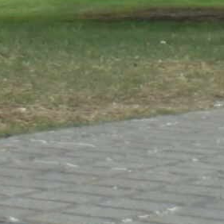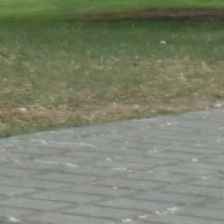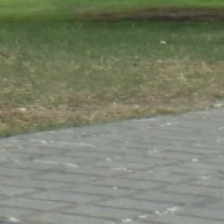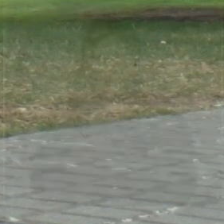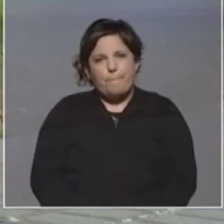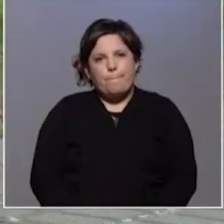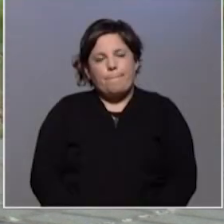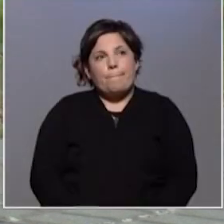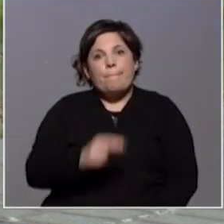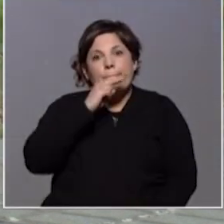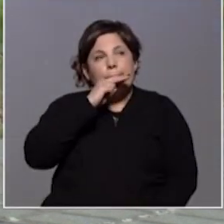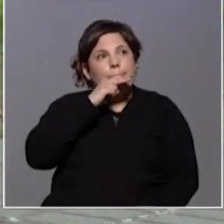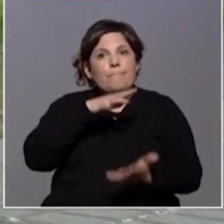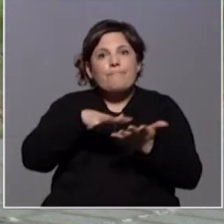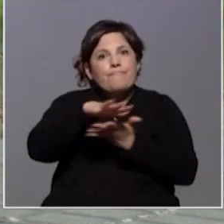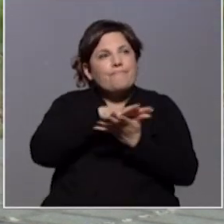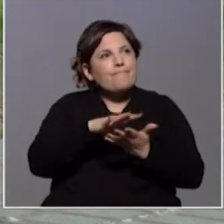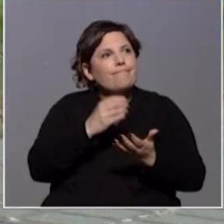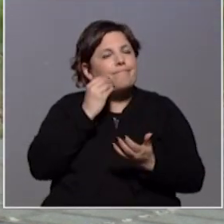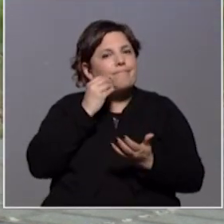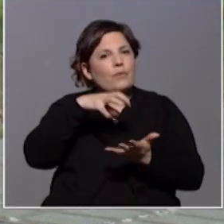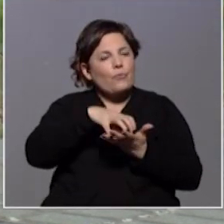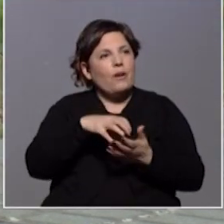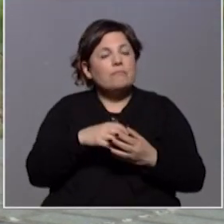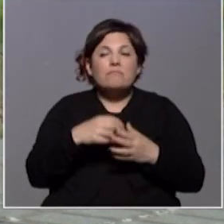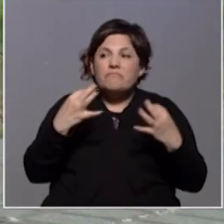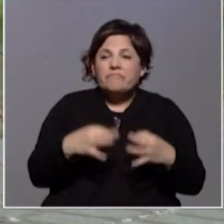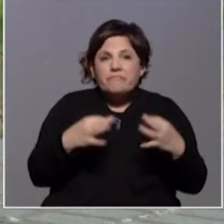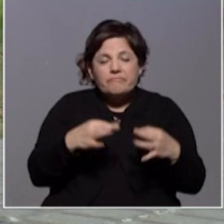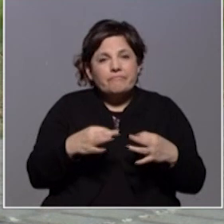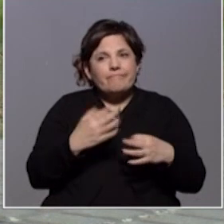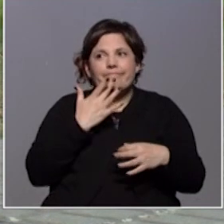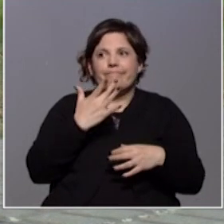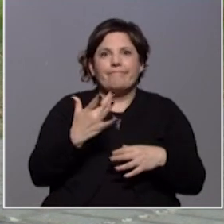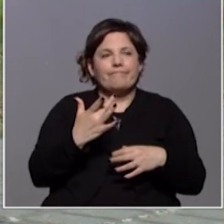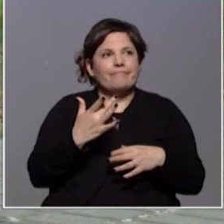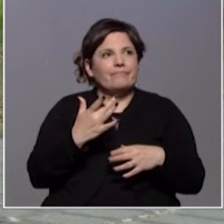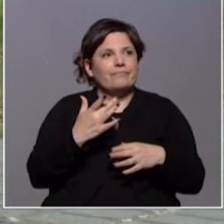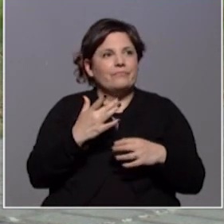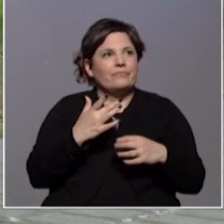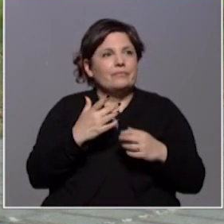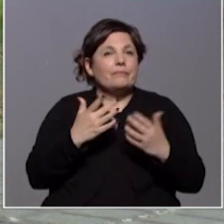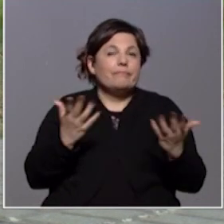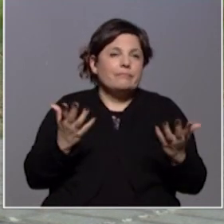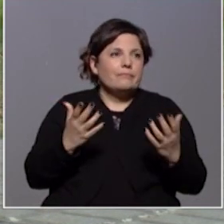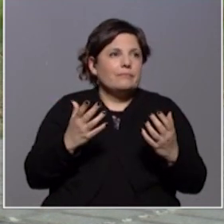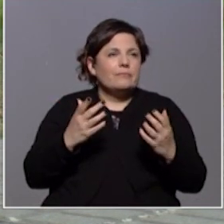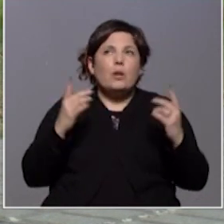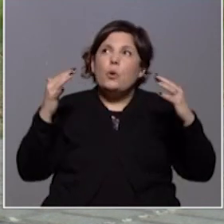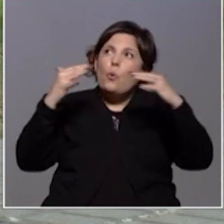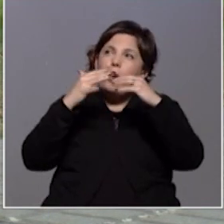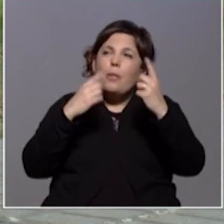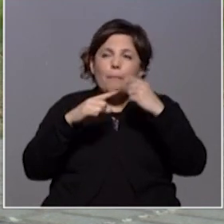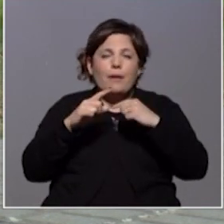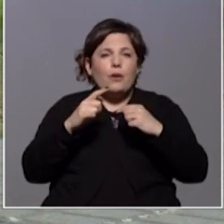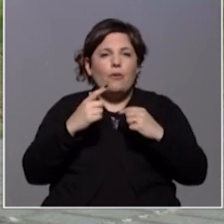Lugar este, ¿eh? Un viernes hasta ahora, además es un la tránsito. La verdad que está hermoso, dentro de todo lo que está nublado, está